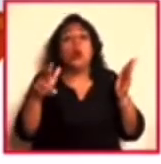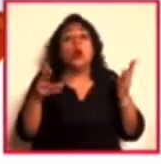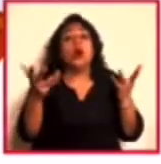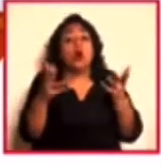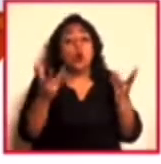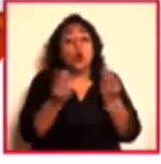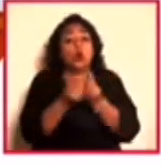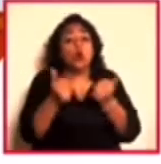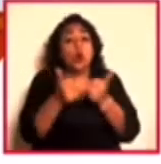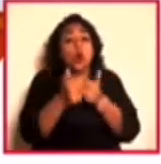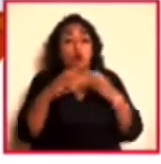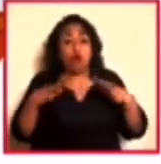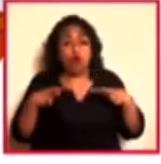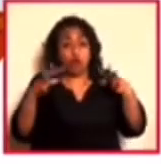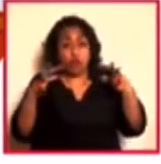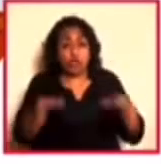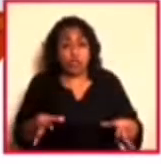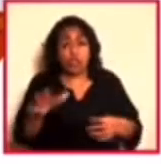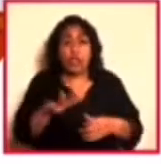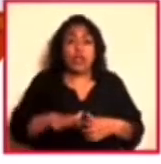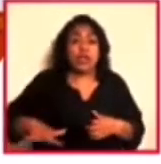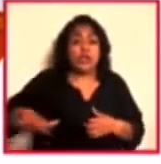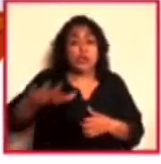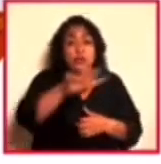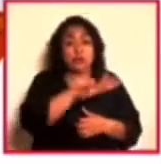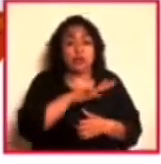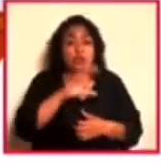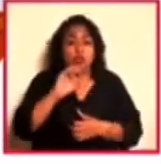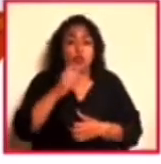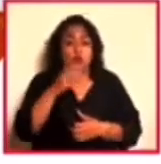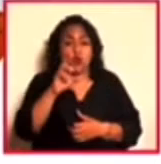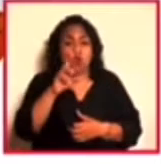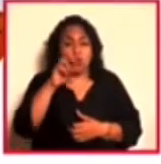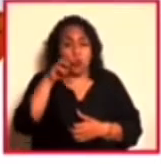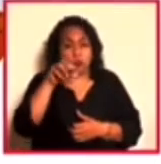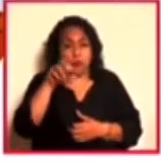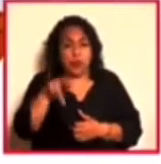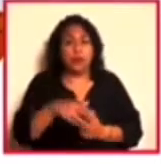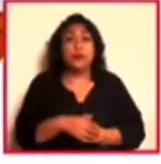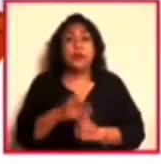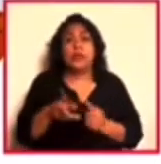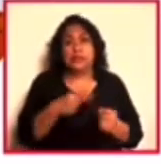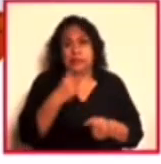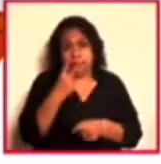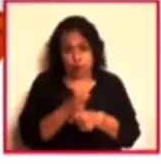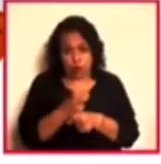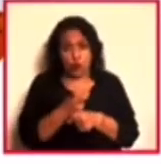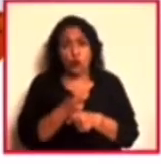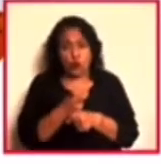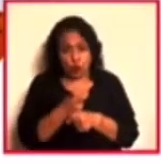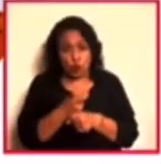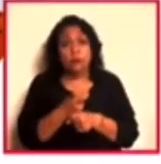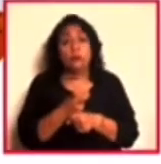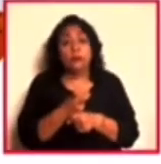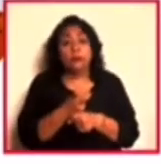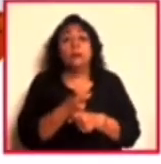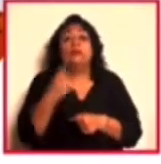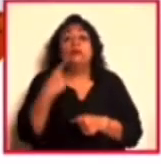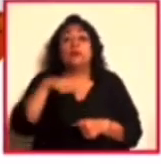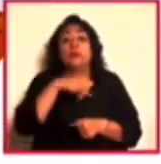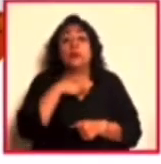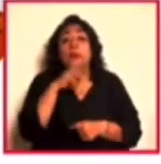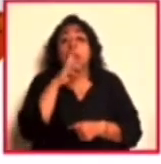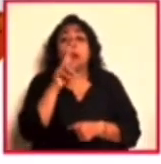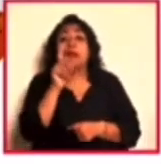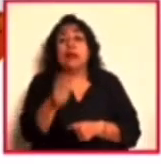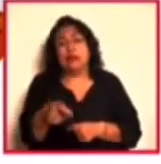colaboración con la Fundación Espacio Nancarrow O'Gorman. En un segundo punto, lo que estamos respondiendo es qué es la